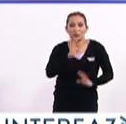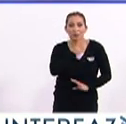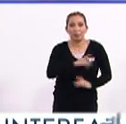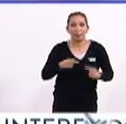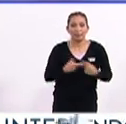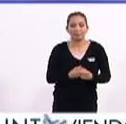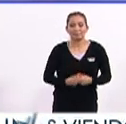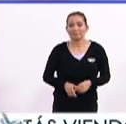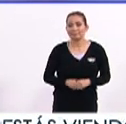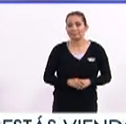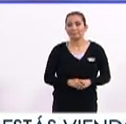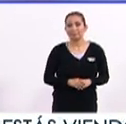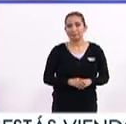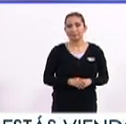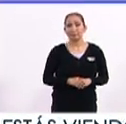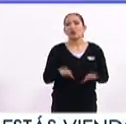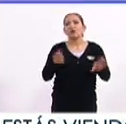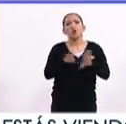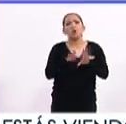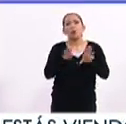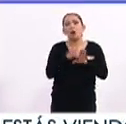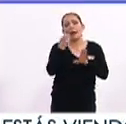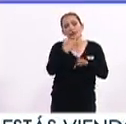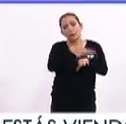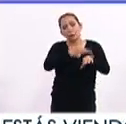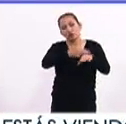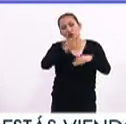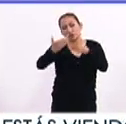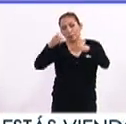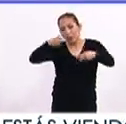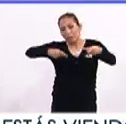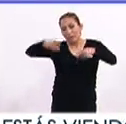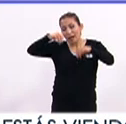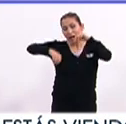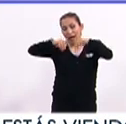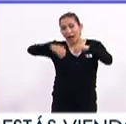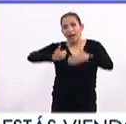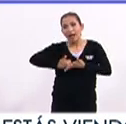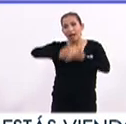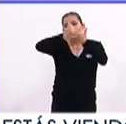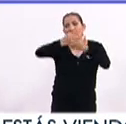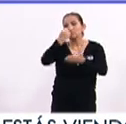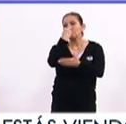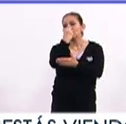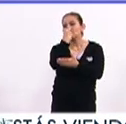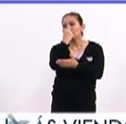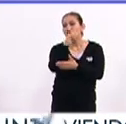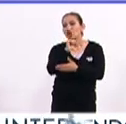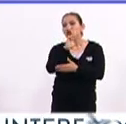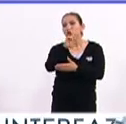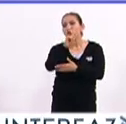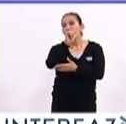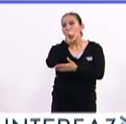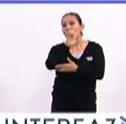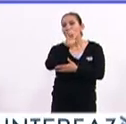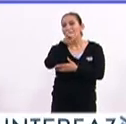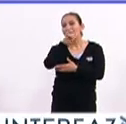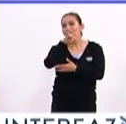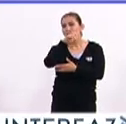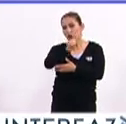es bastante amplio. Claro. ¿Cómo ha sido todo este proceso para generar los suplementos de la mejor calidad, con